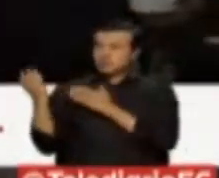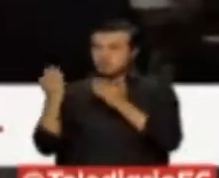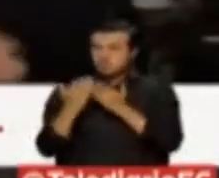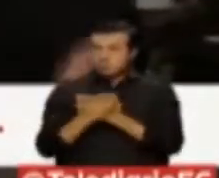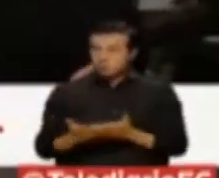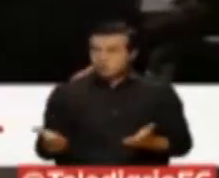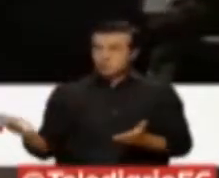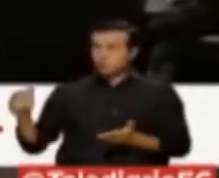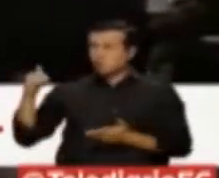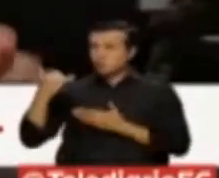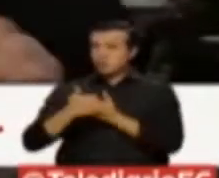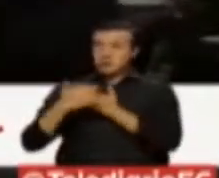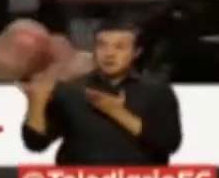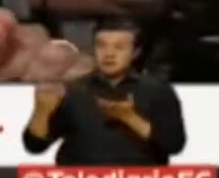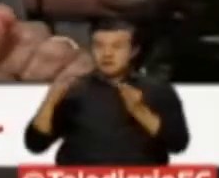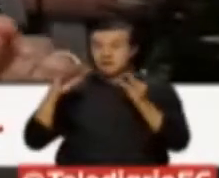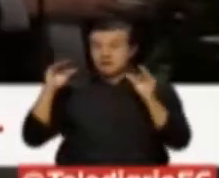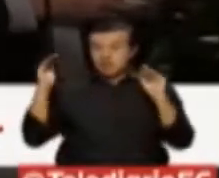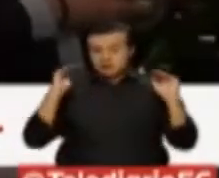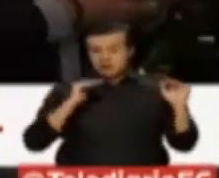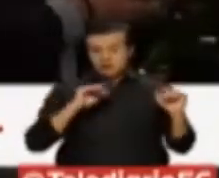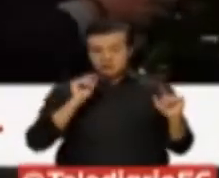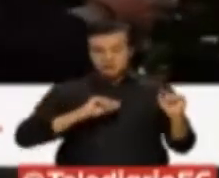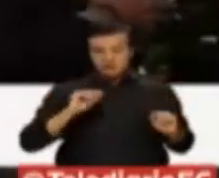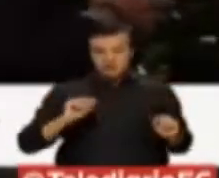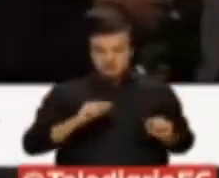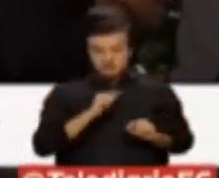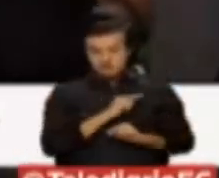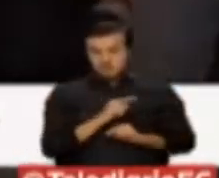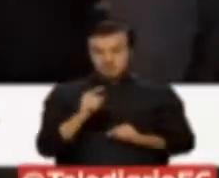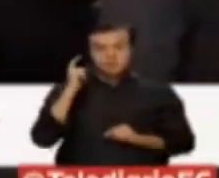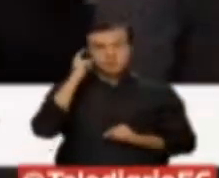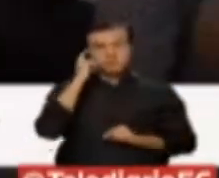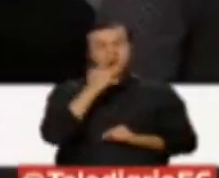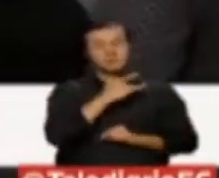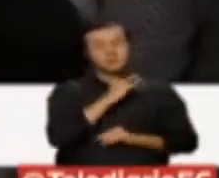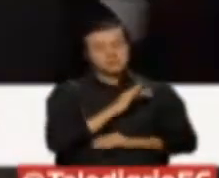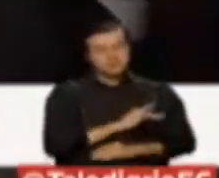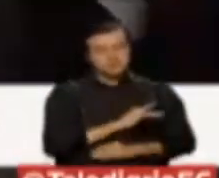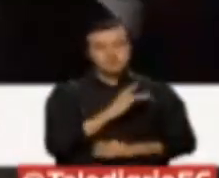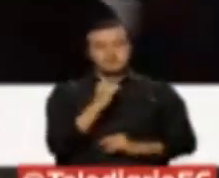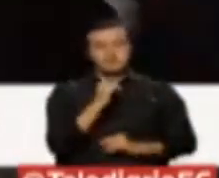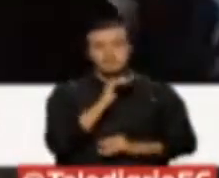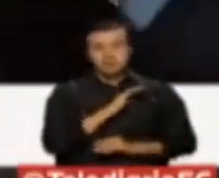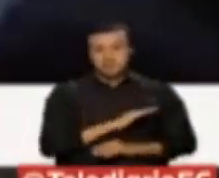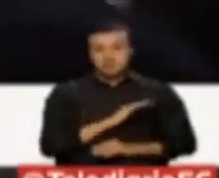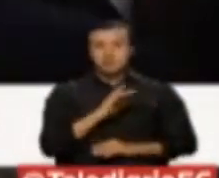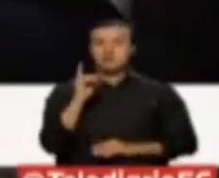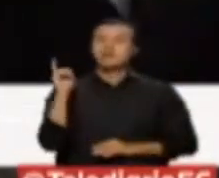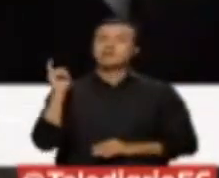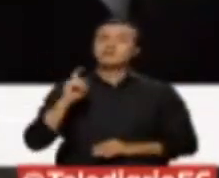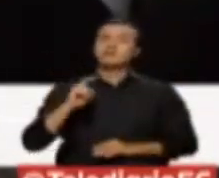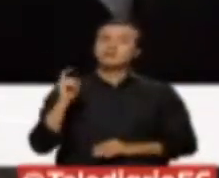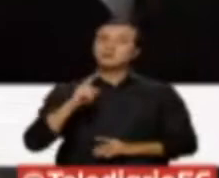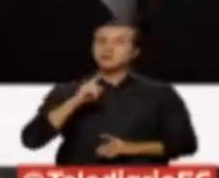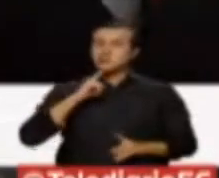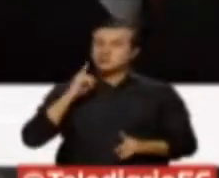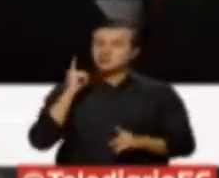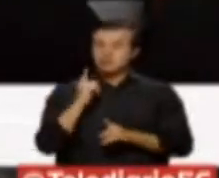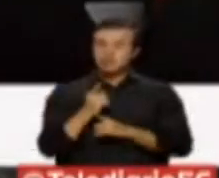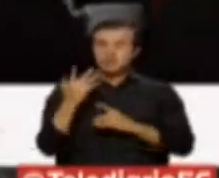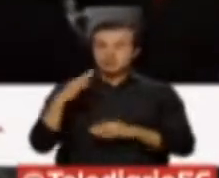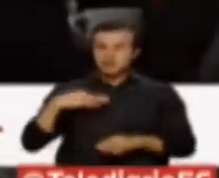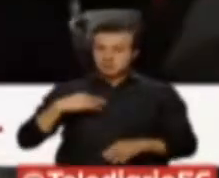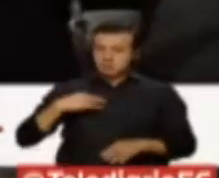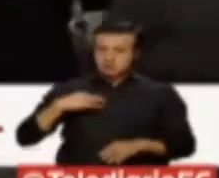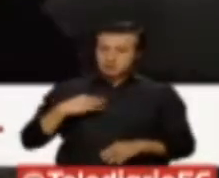productos de buena calidad a mejor precio lo cual es un alivio para el bolsillo es necesario ya con la